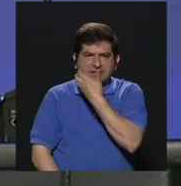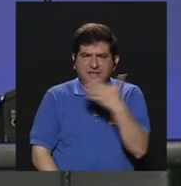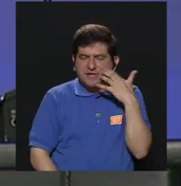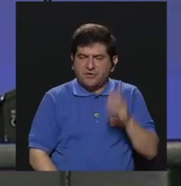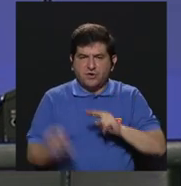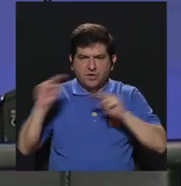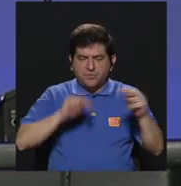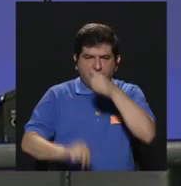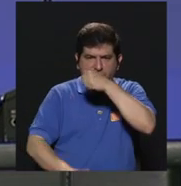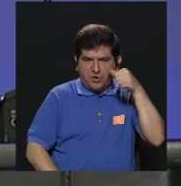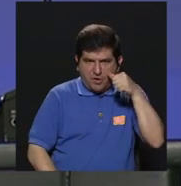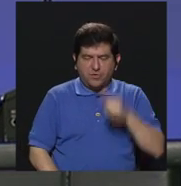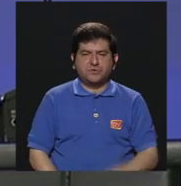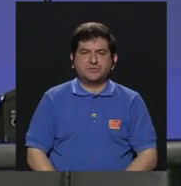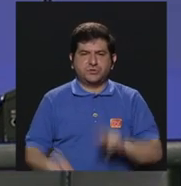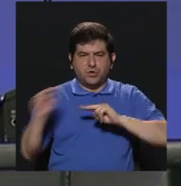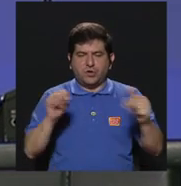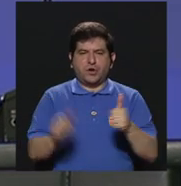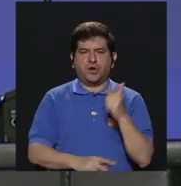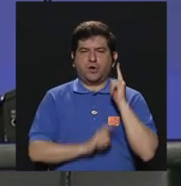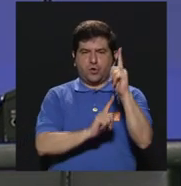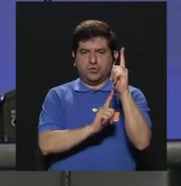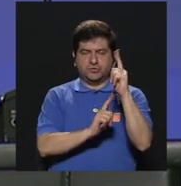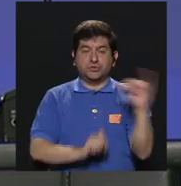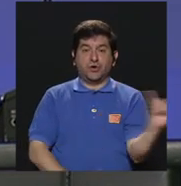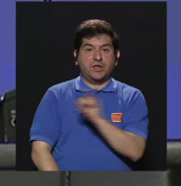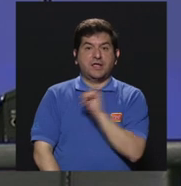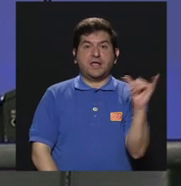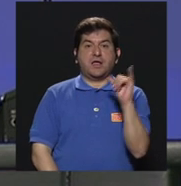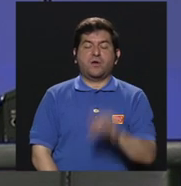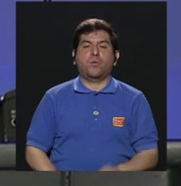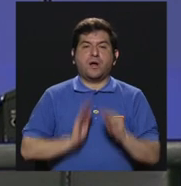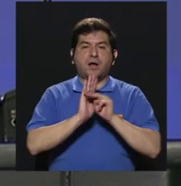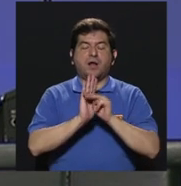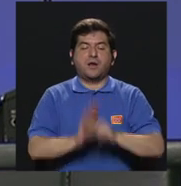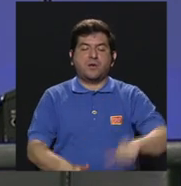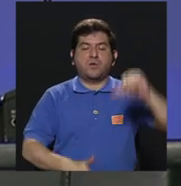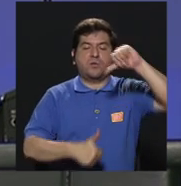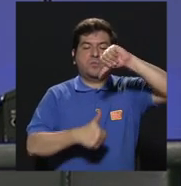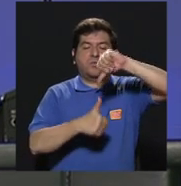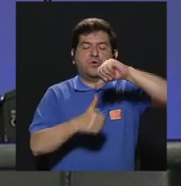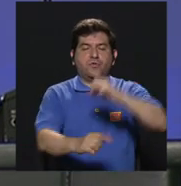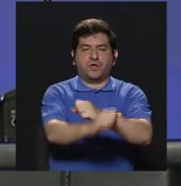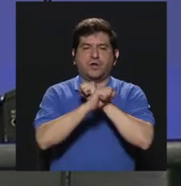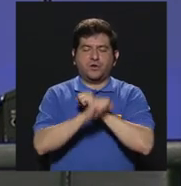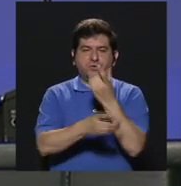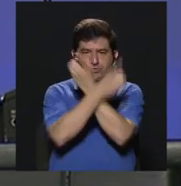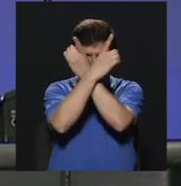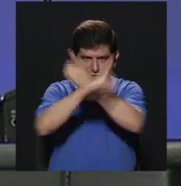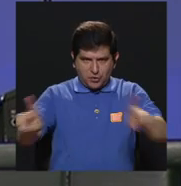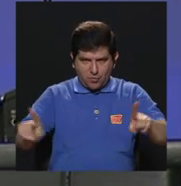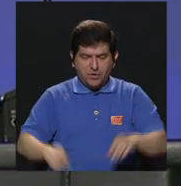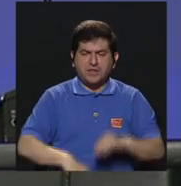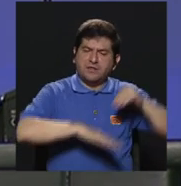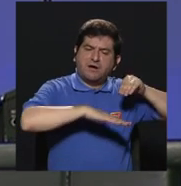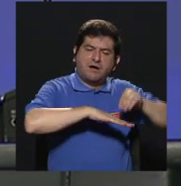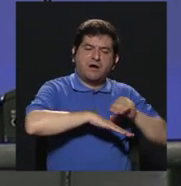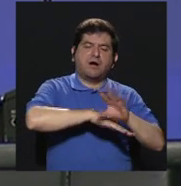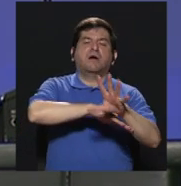narcoactividad, el tráfico de armas. Asimismo, el modelo centroamericano de seguridad democrática